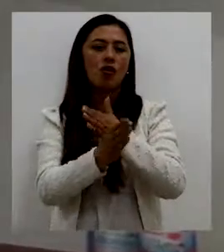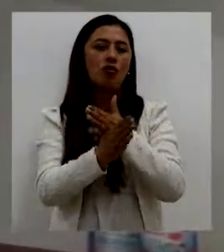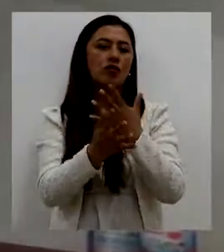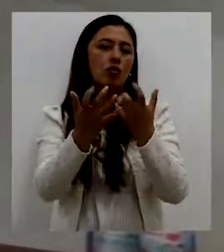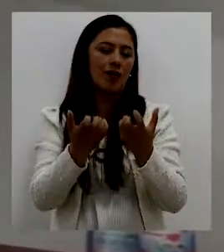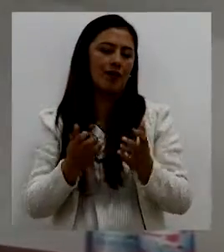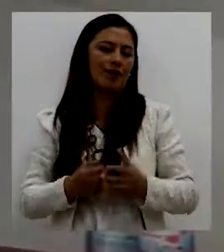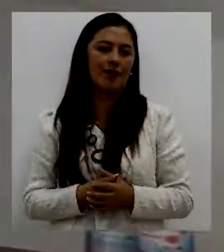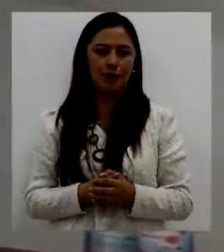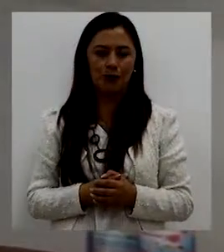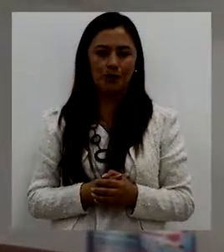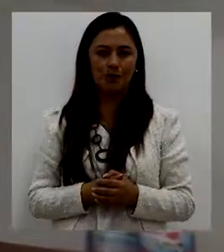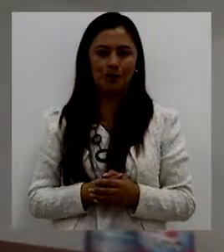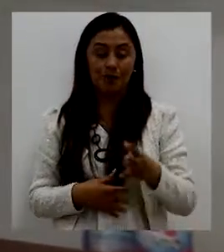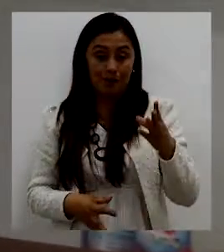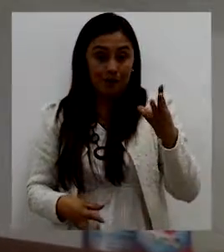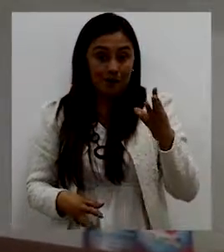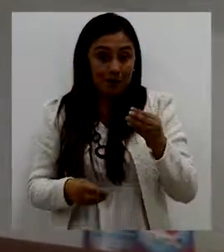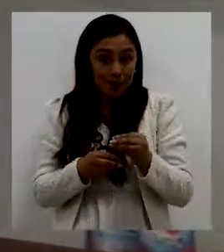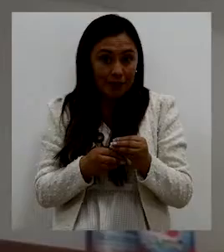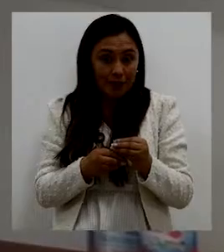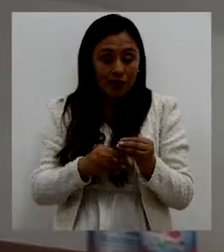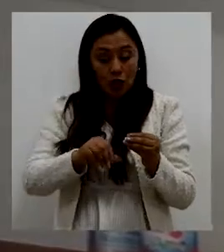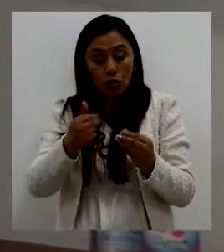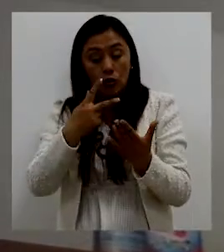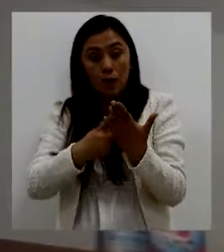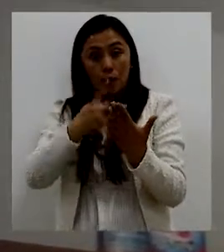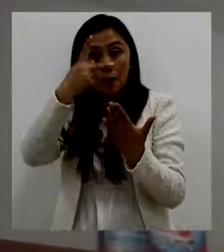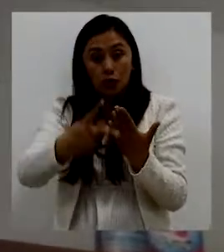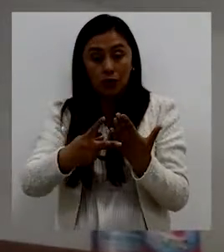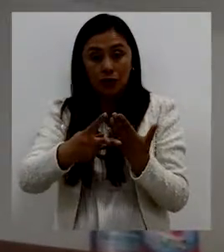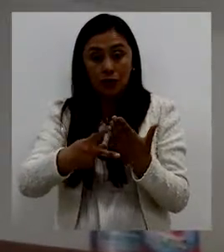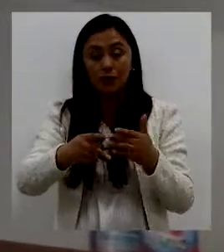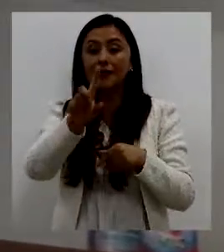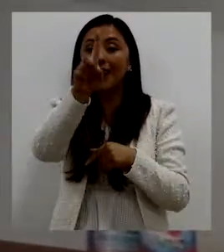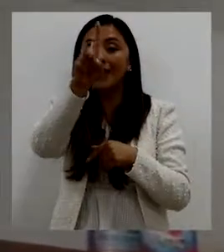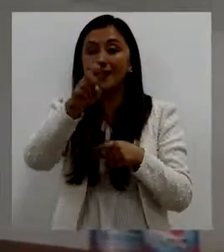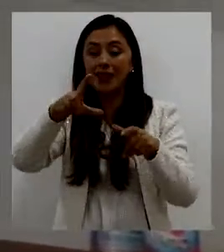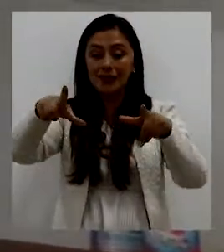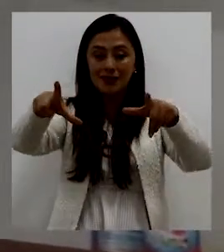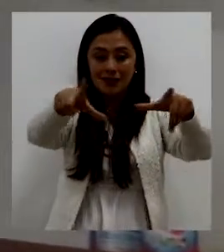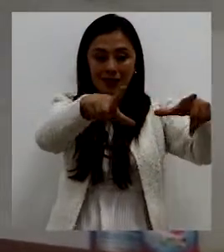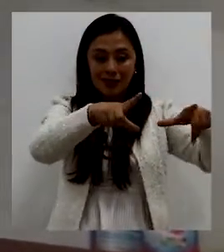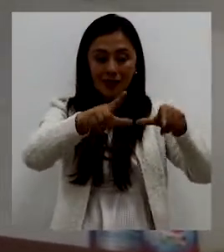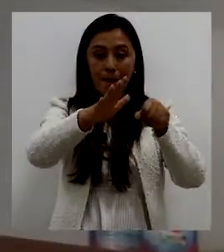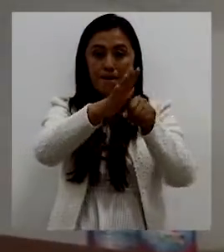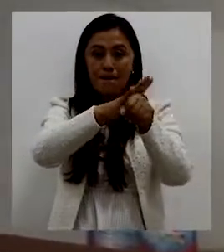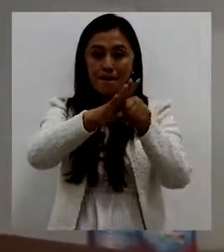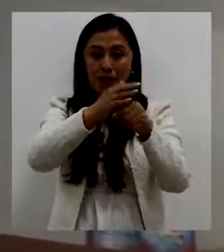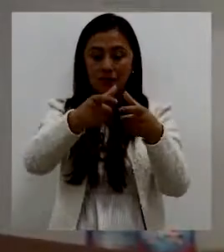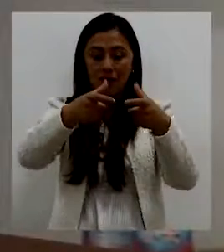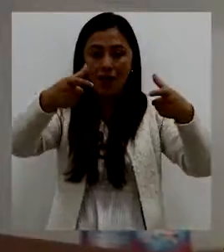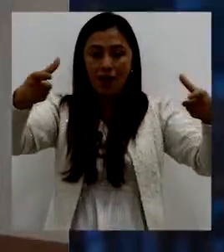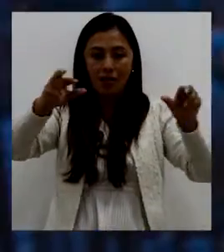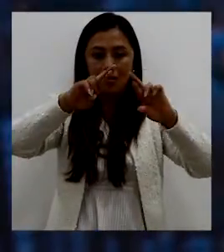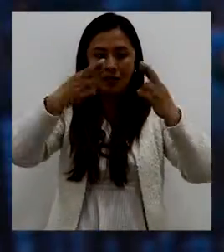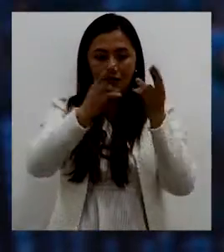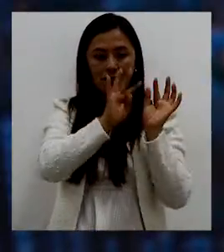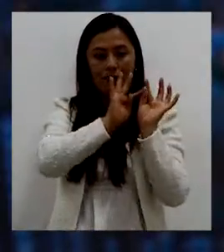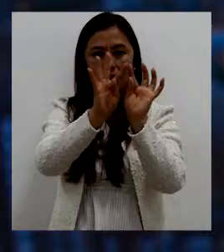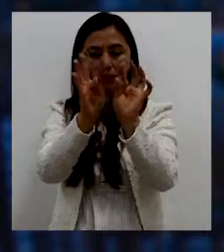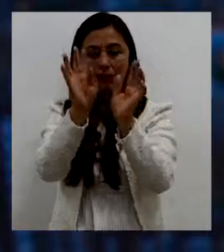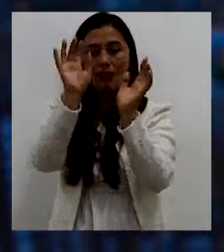se está haciendo la gestión viabilizando el proyecto de 6 salones comunales en la ciudad de Tunja por 1.400 millones de pesos.